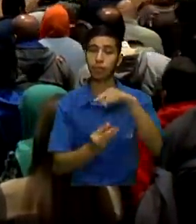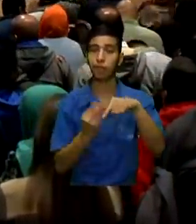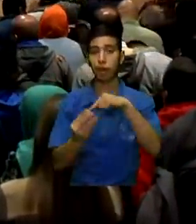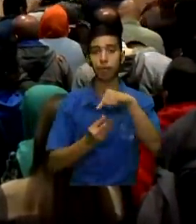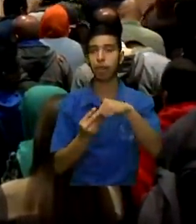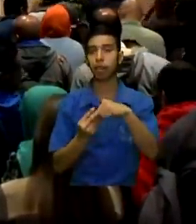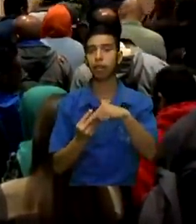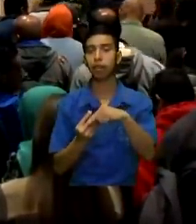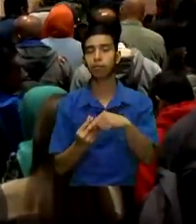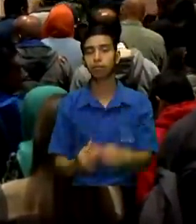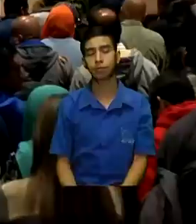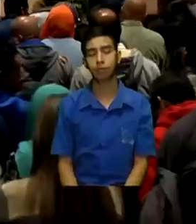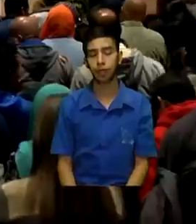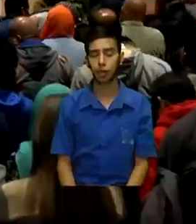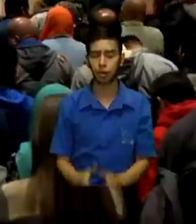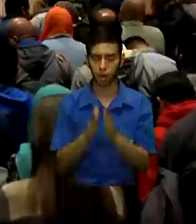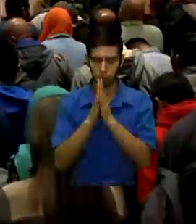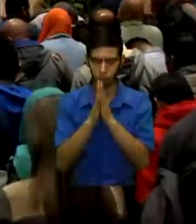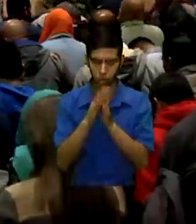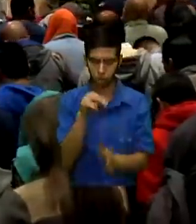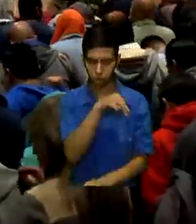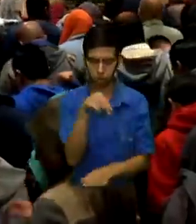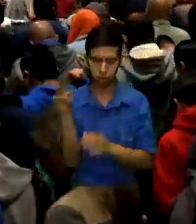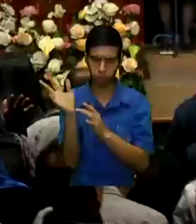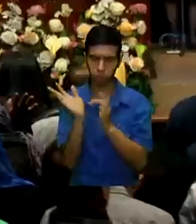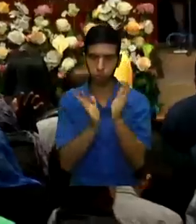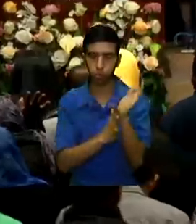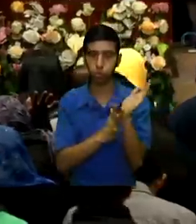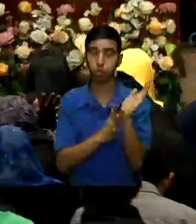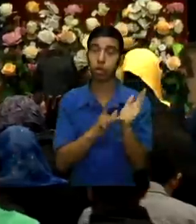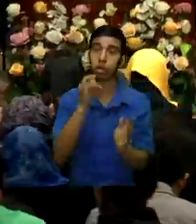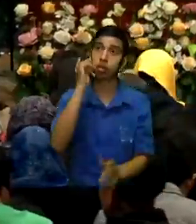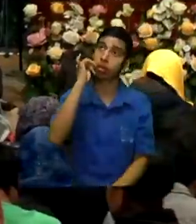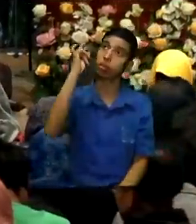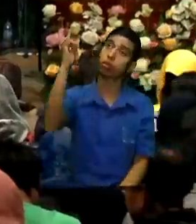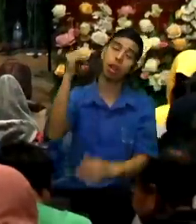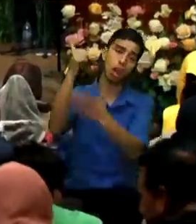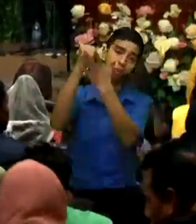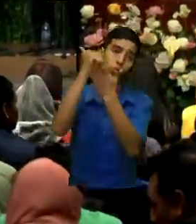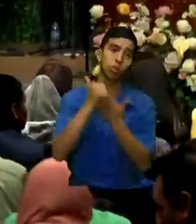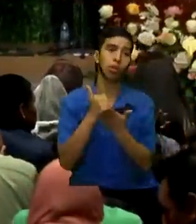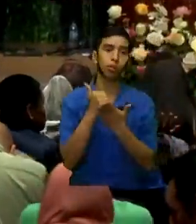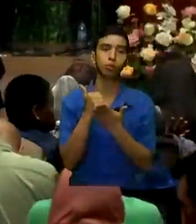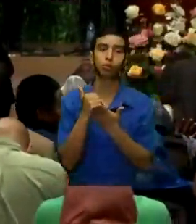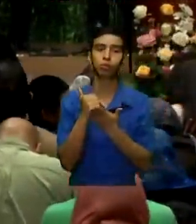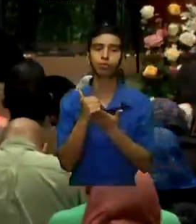familias. Señor, en el nombre de Jesús, necesitamos que nos auxilies.